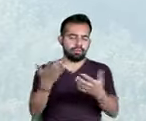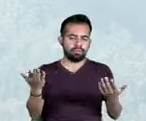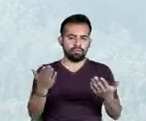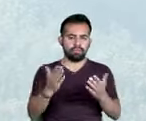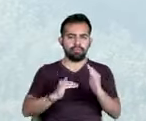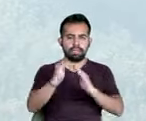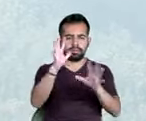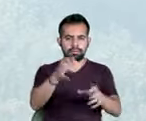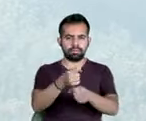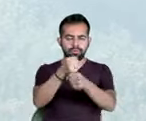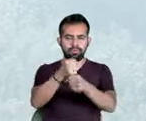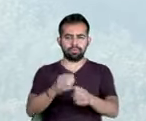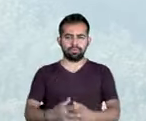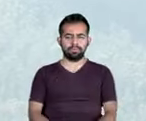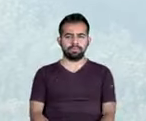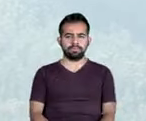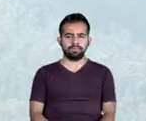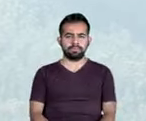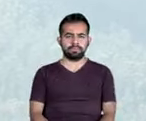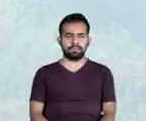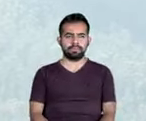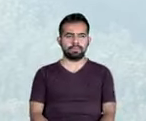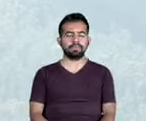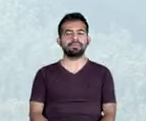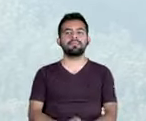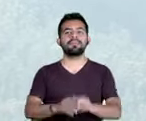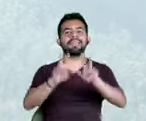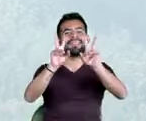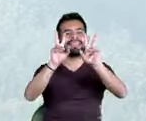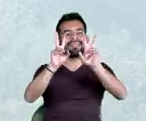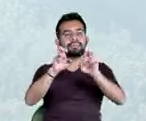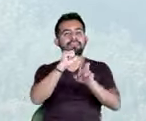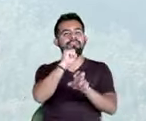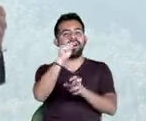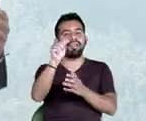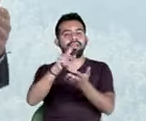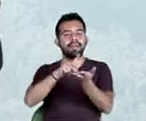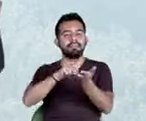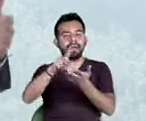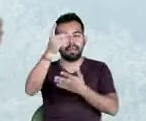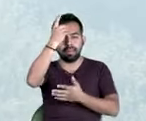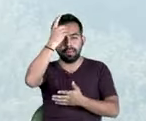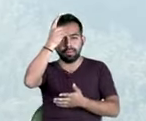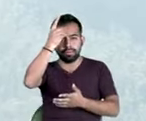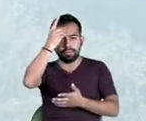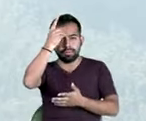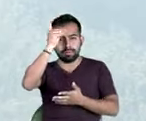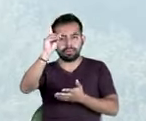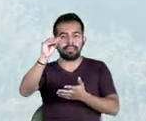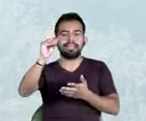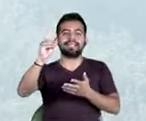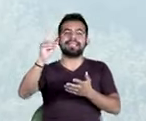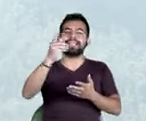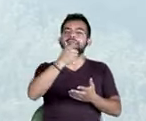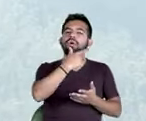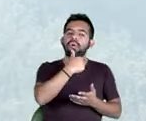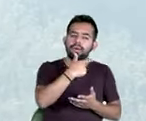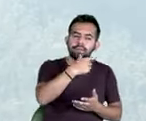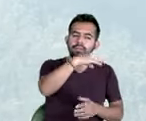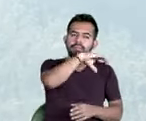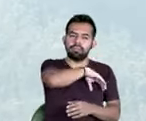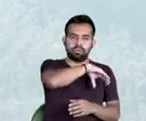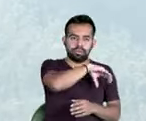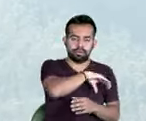año. En términos de deudas que el gobierno central tiene con la municipalidad, podemos